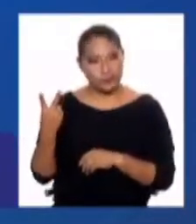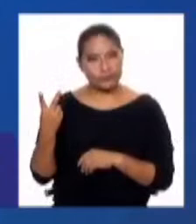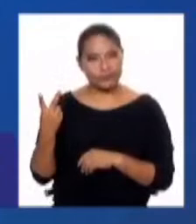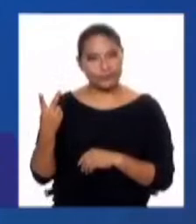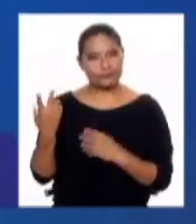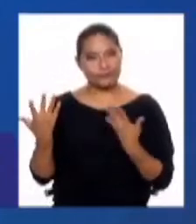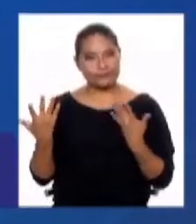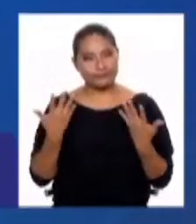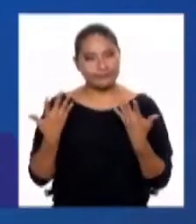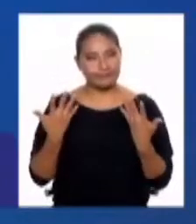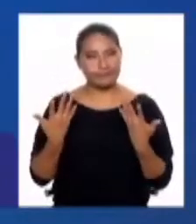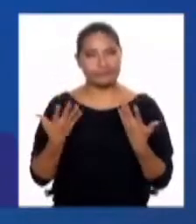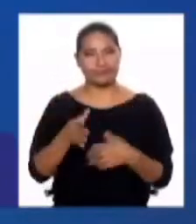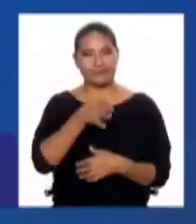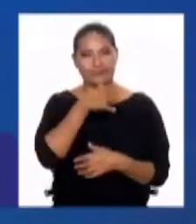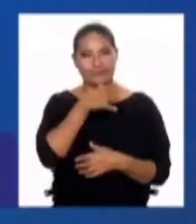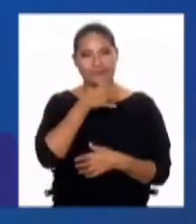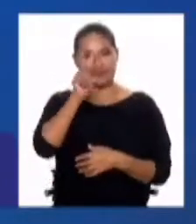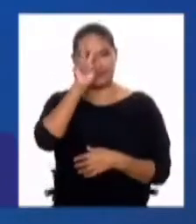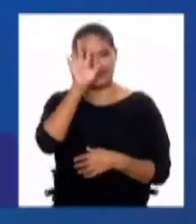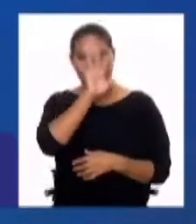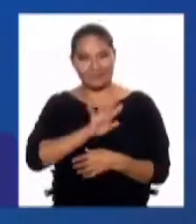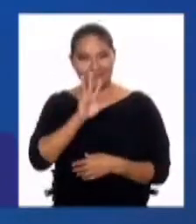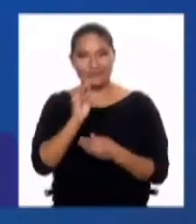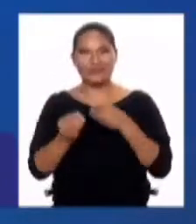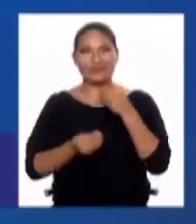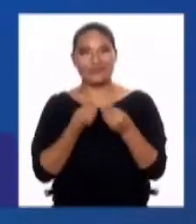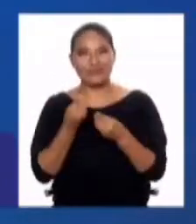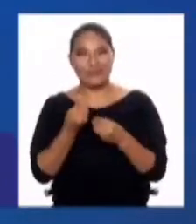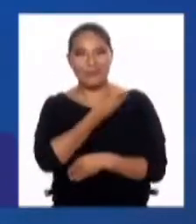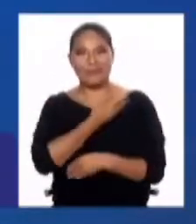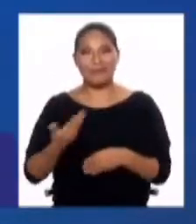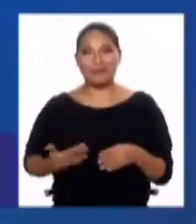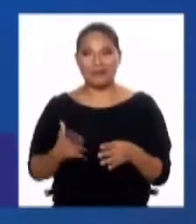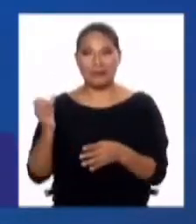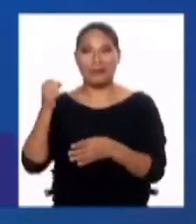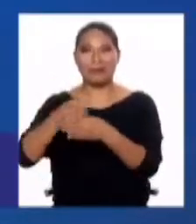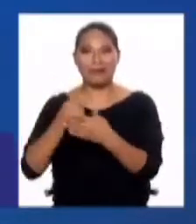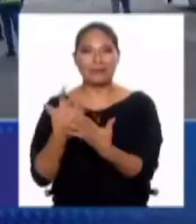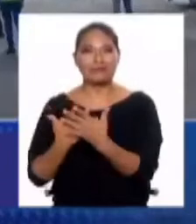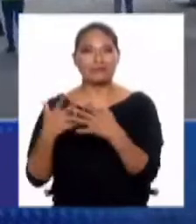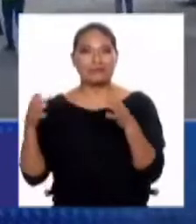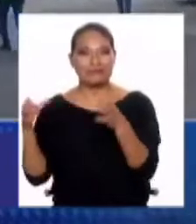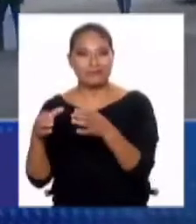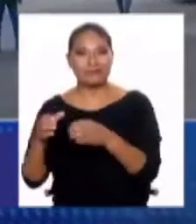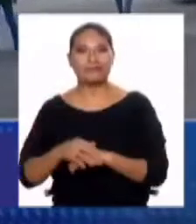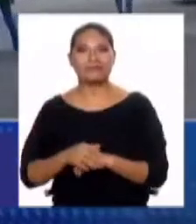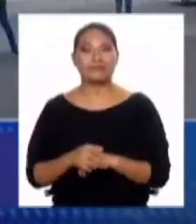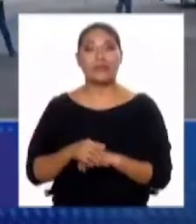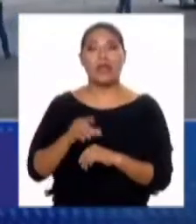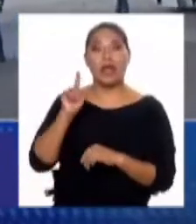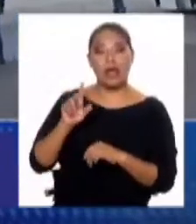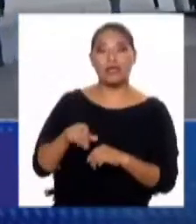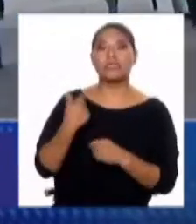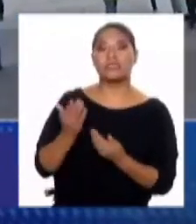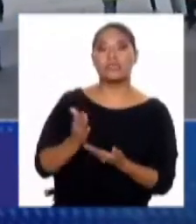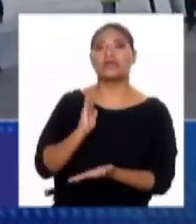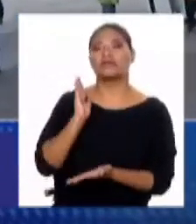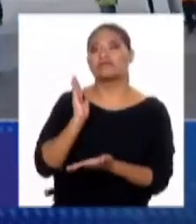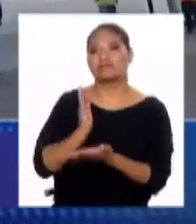es como que está pasando en ese país, ¿no? Y la segunda es que el hecho que empiecen a estar